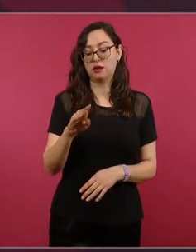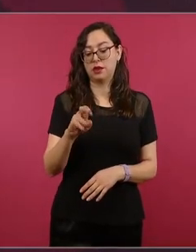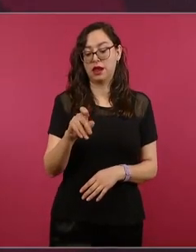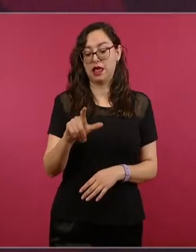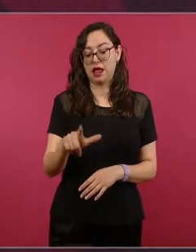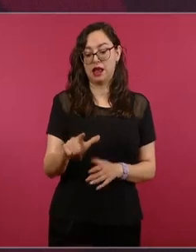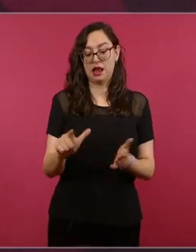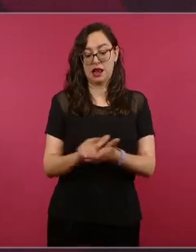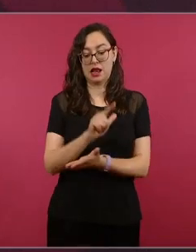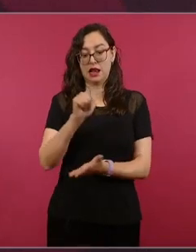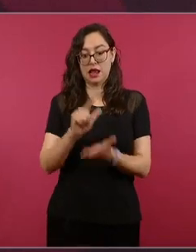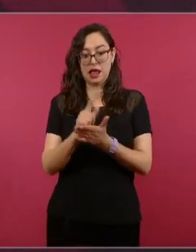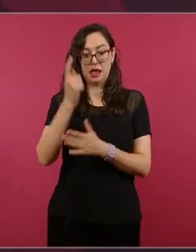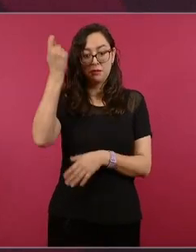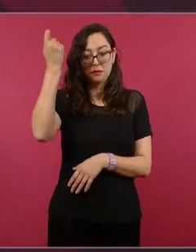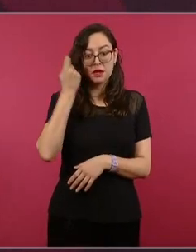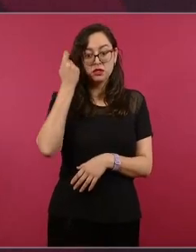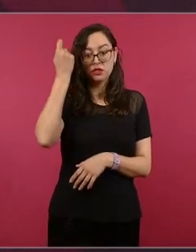banqueros,